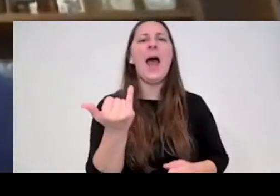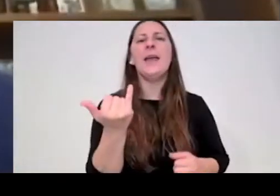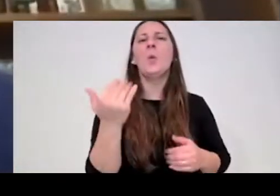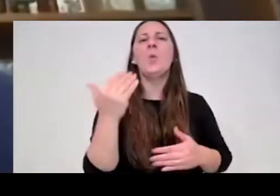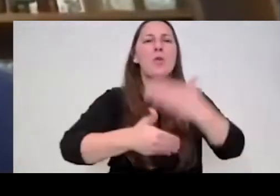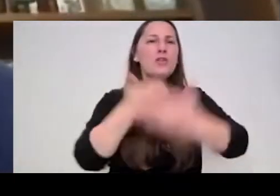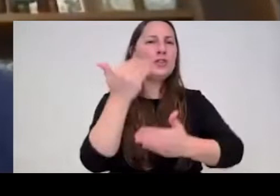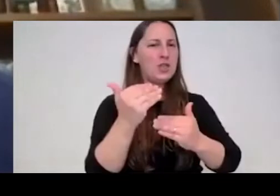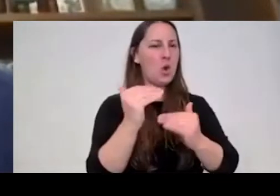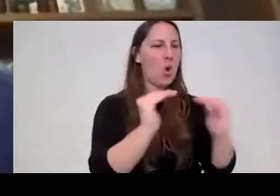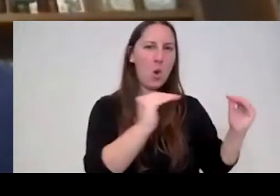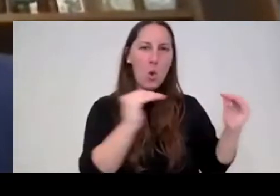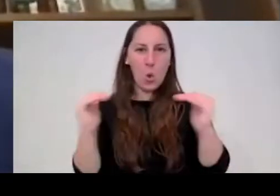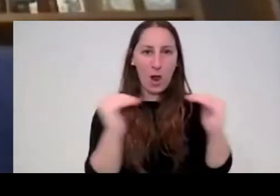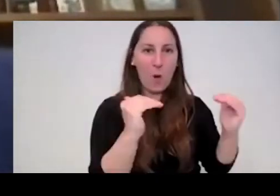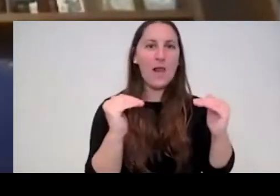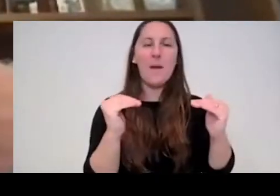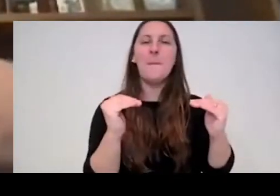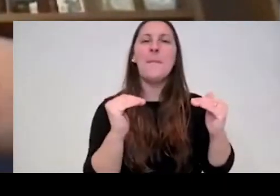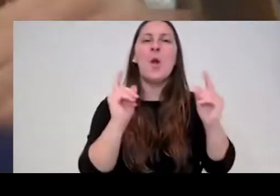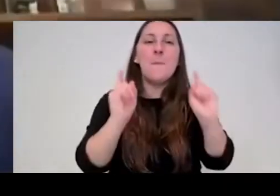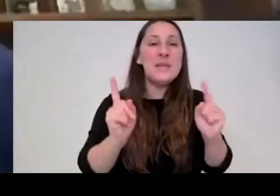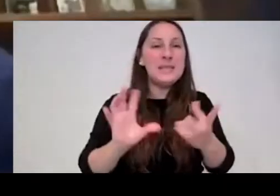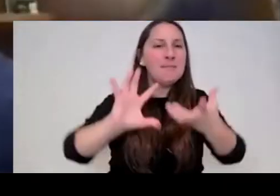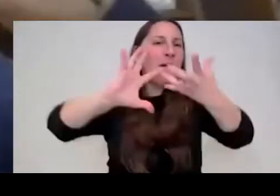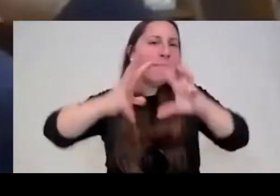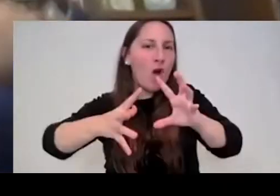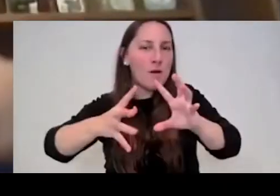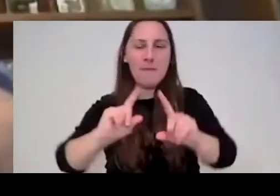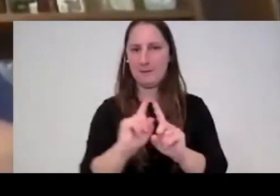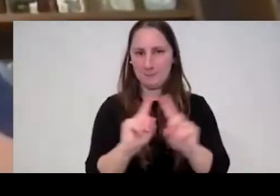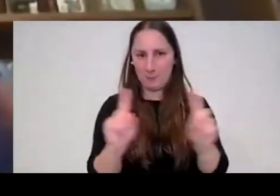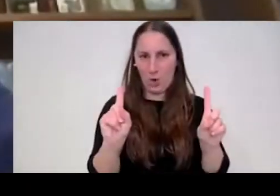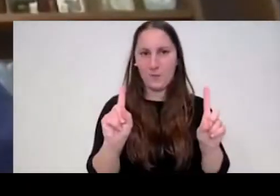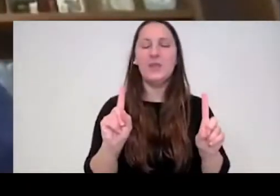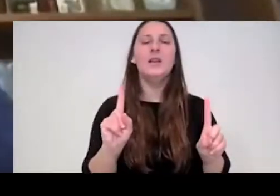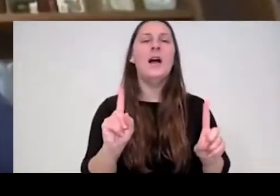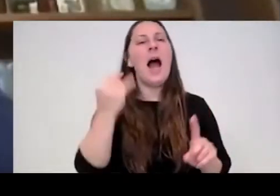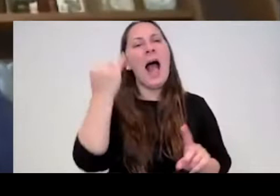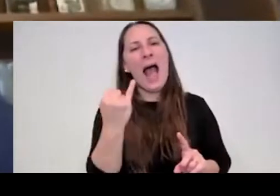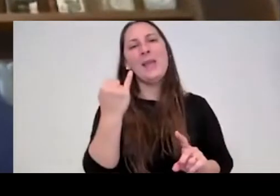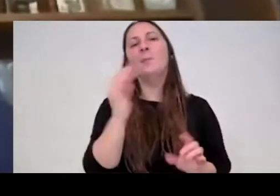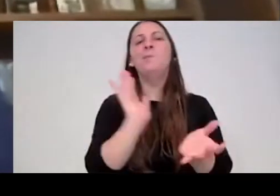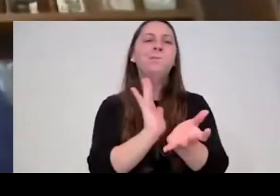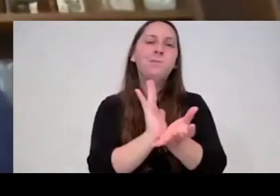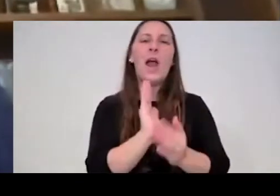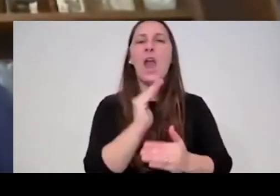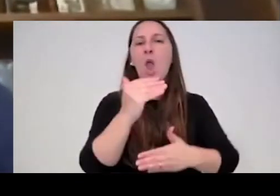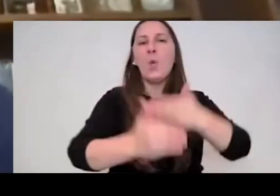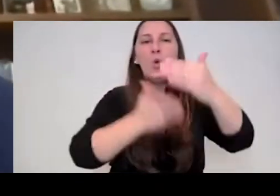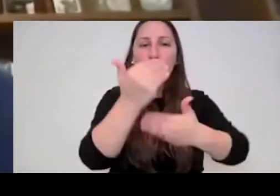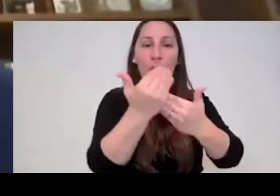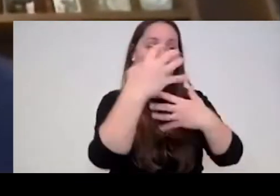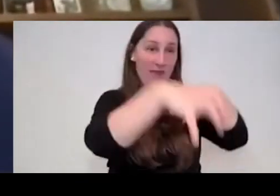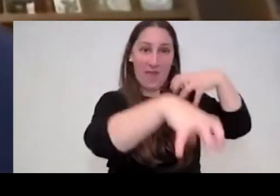generales, no se replica de la misma forma. Podríamos hablar de algún tipo de evolución de las organizaciones